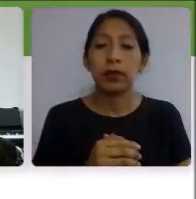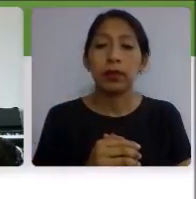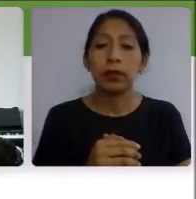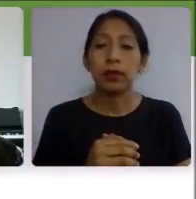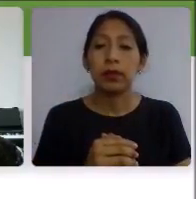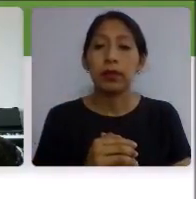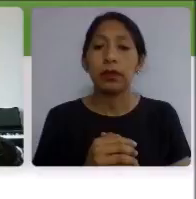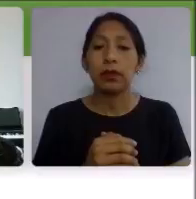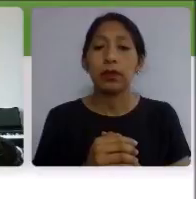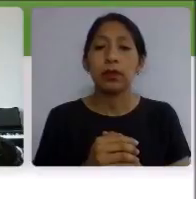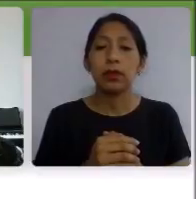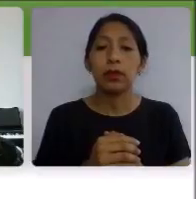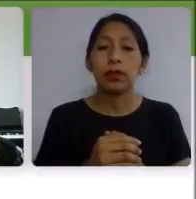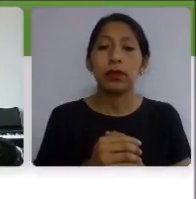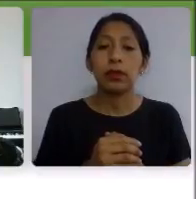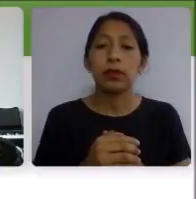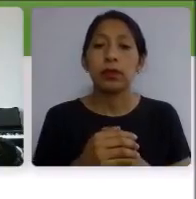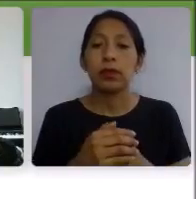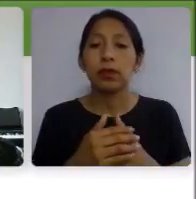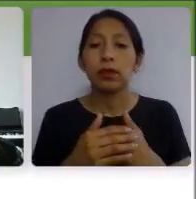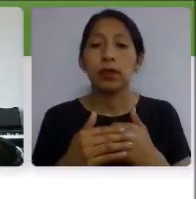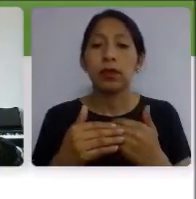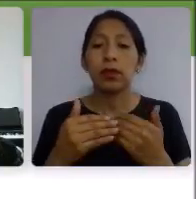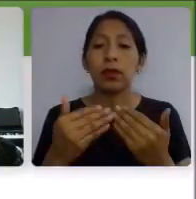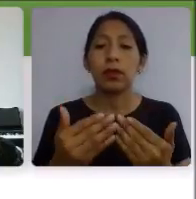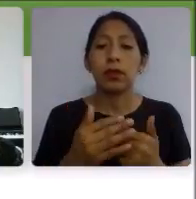27 años, ahí hay un 20%.